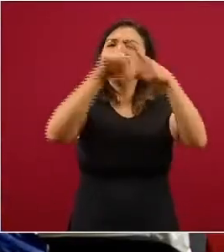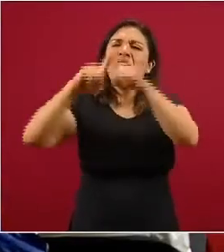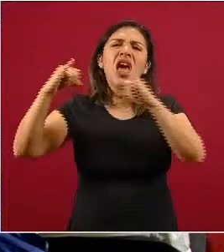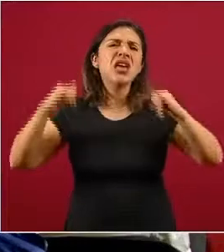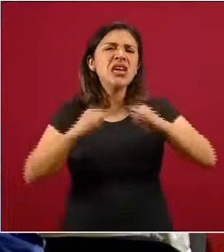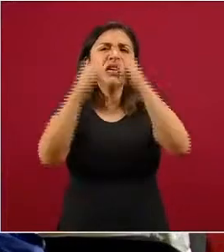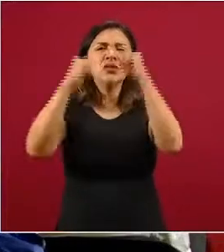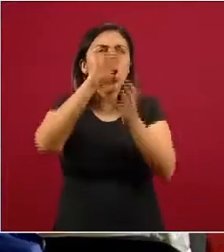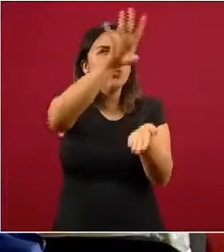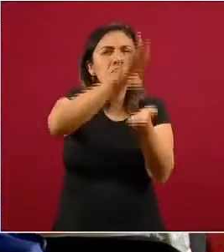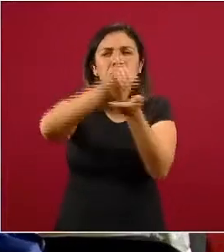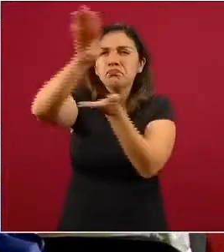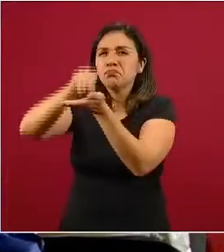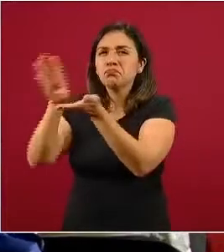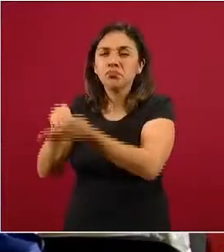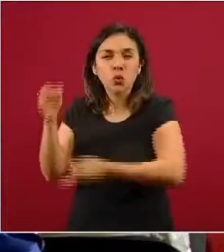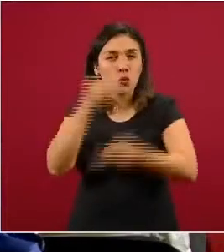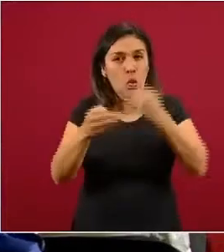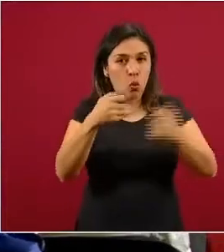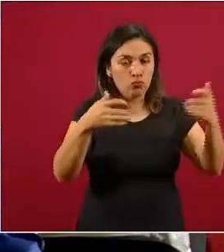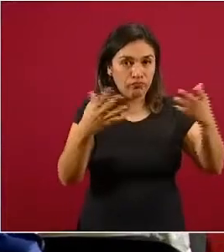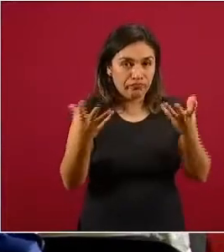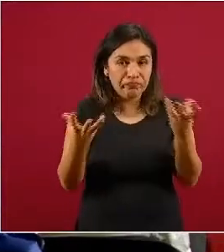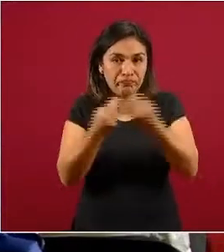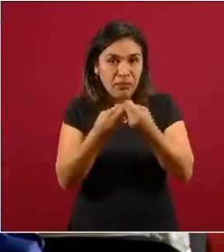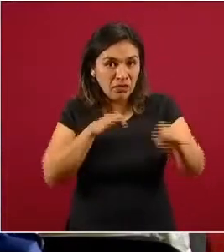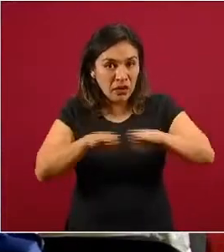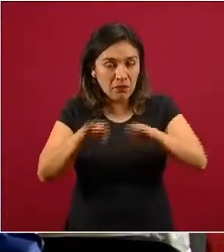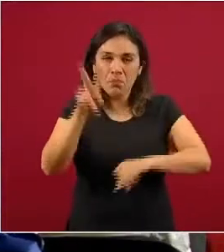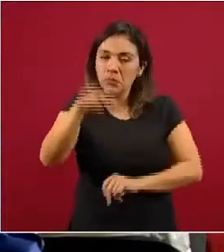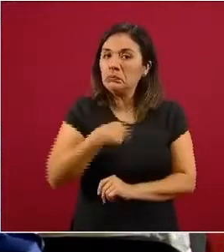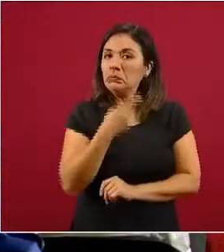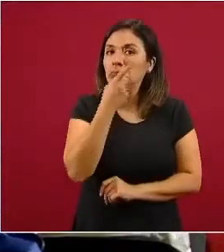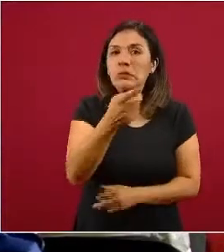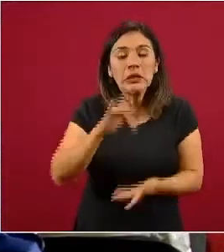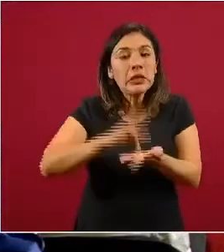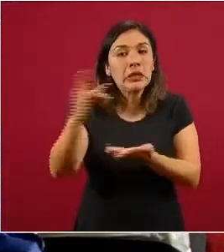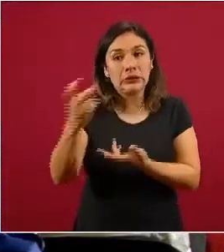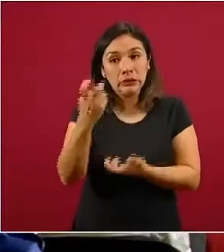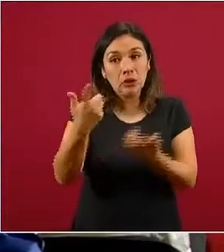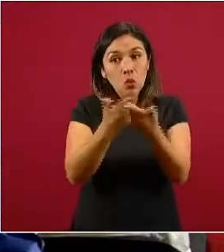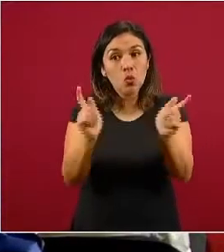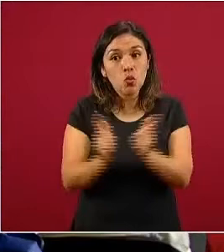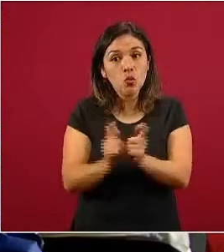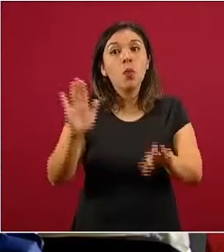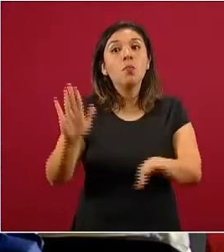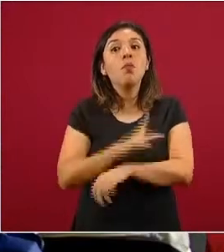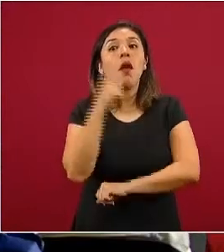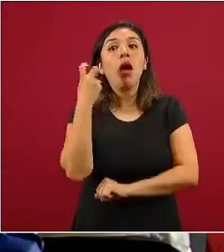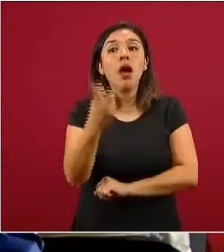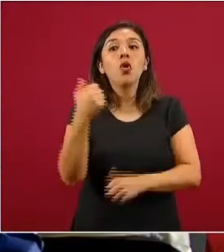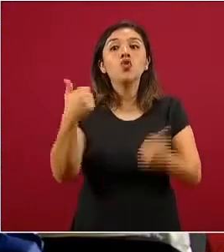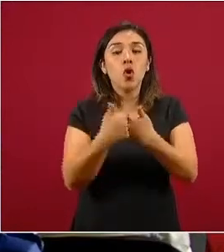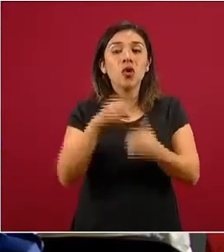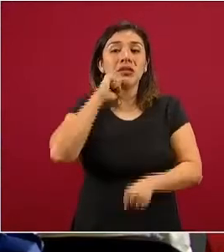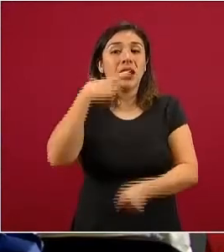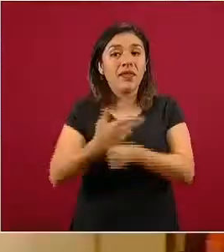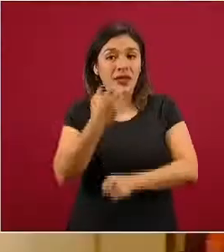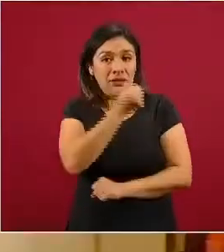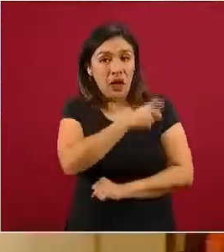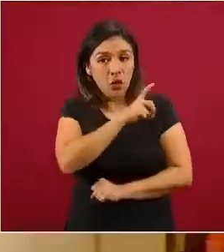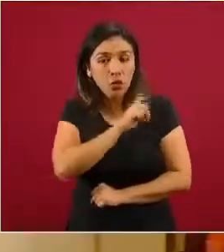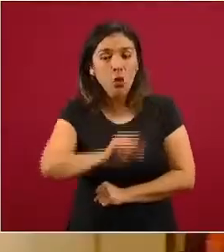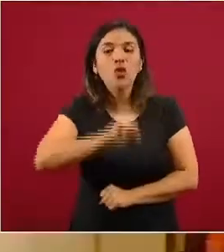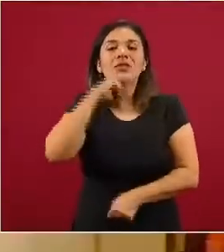nos acompañaron un ejercicio similar que se estaba haciendo, que se hizo y que se sigue haciendo en la Ciudad de México, y también